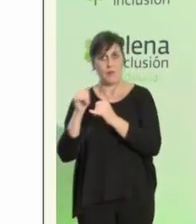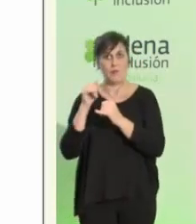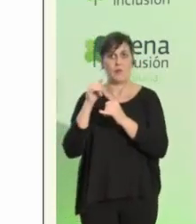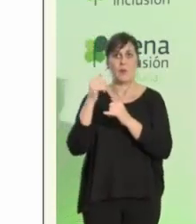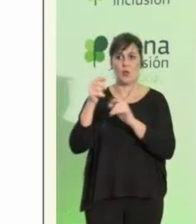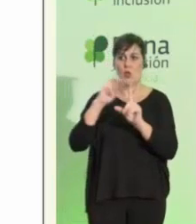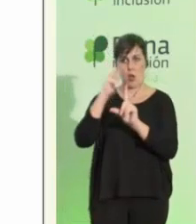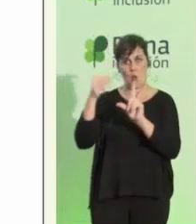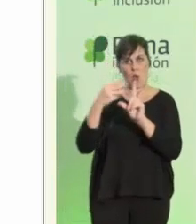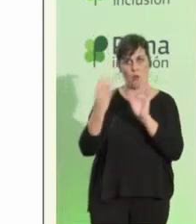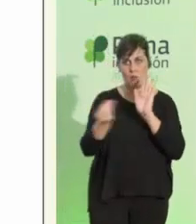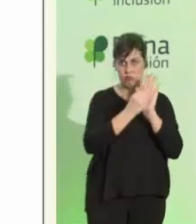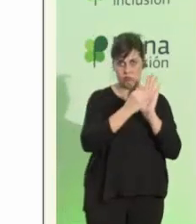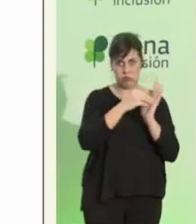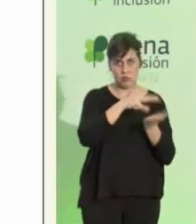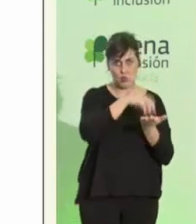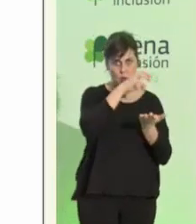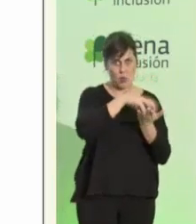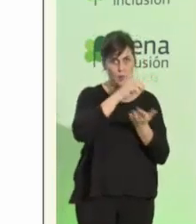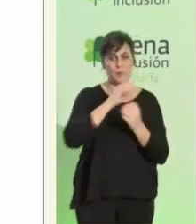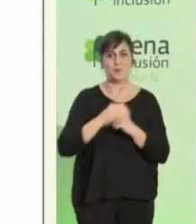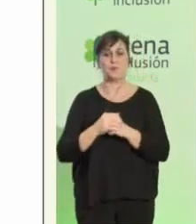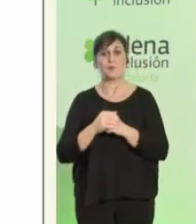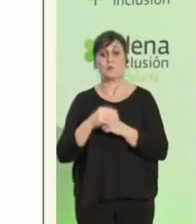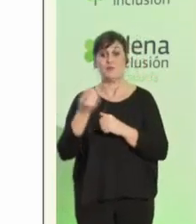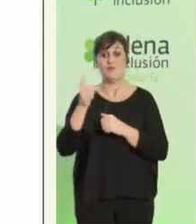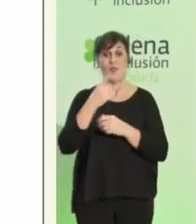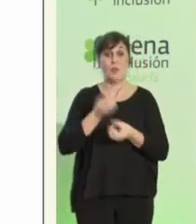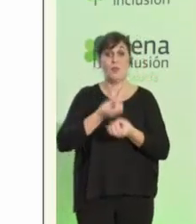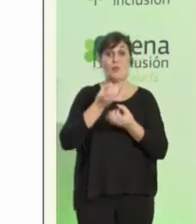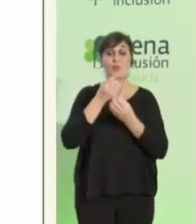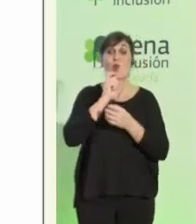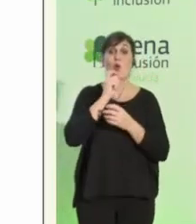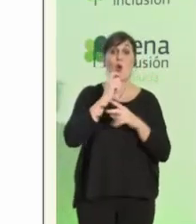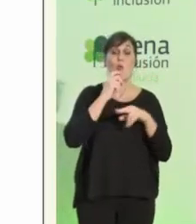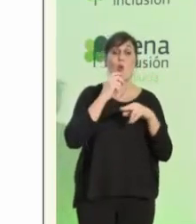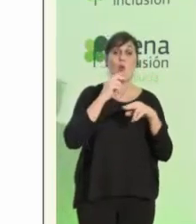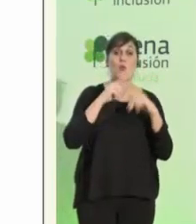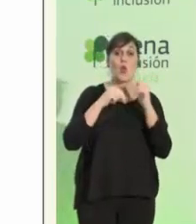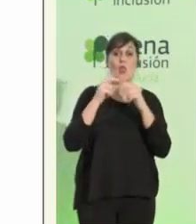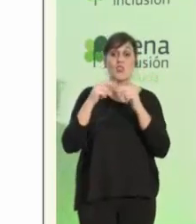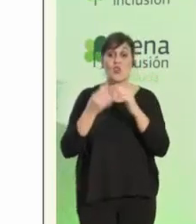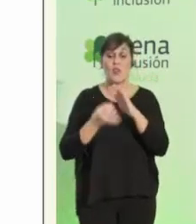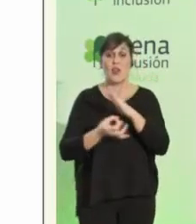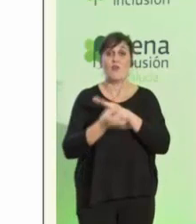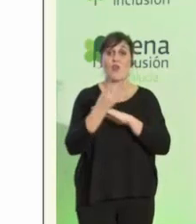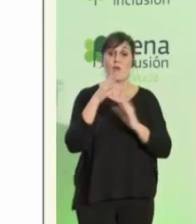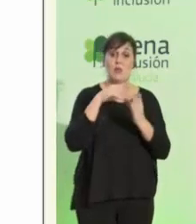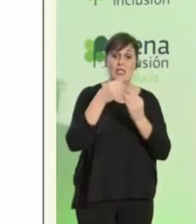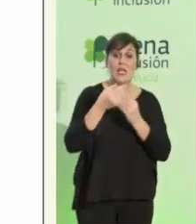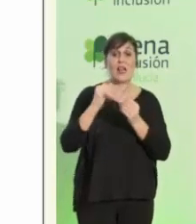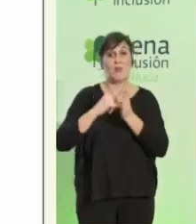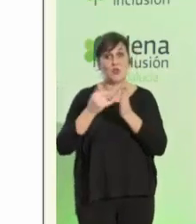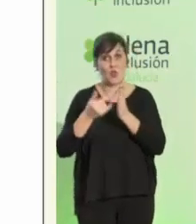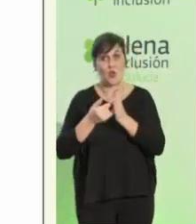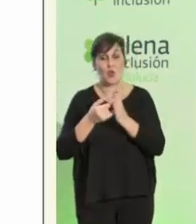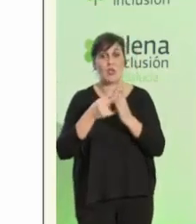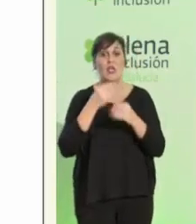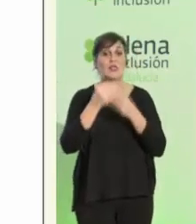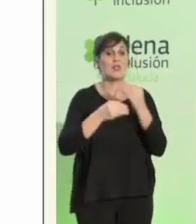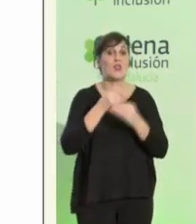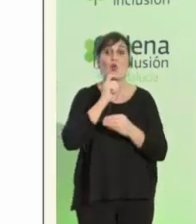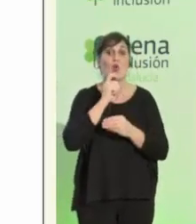Y también se relata cómo se desarrolló el proceso de elaboración del material y de la metodología.